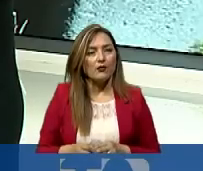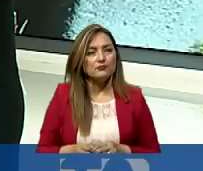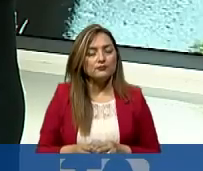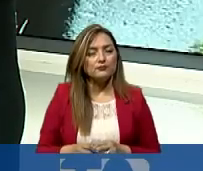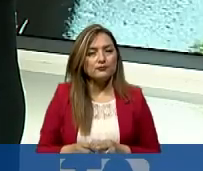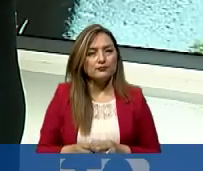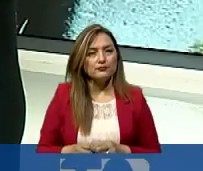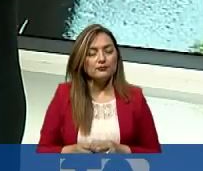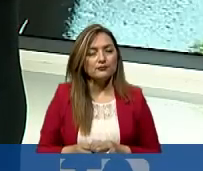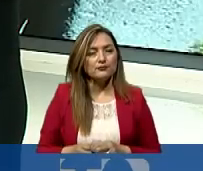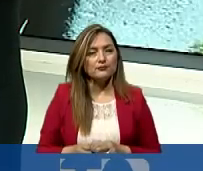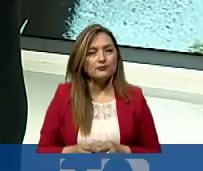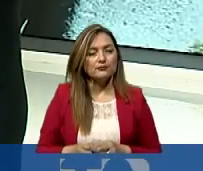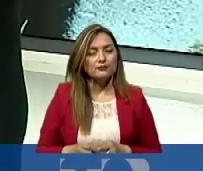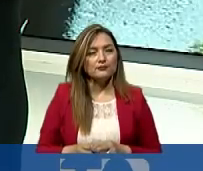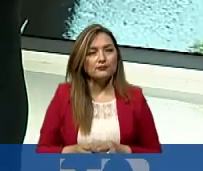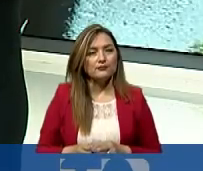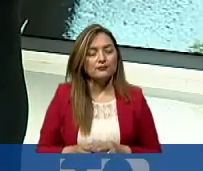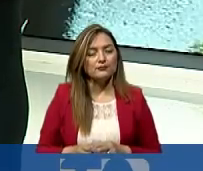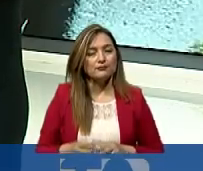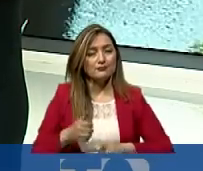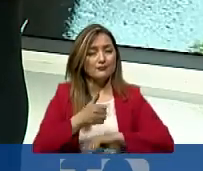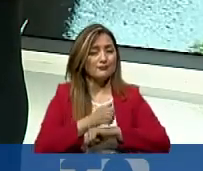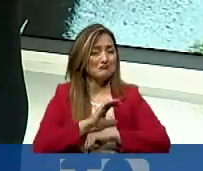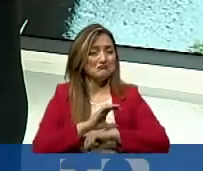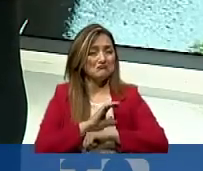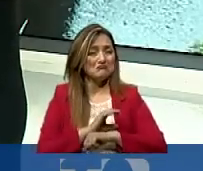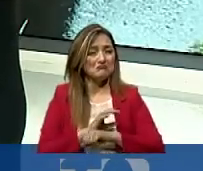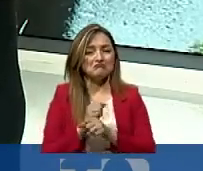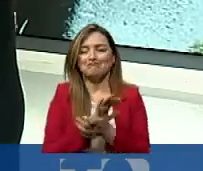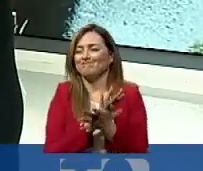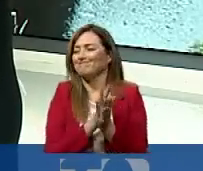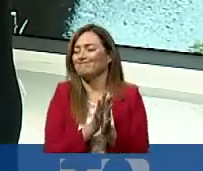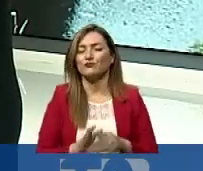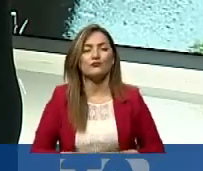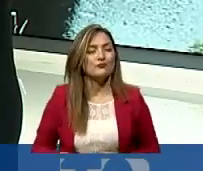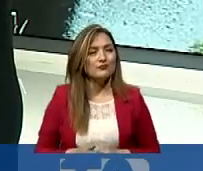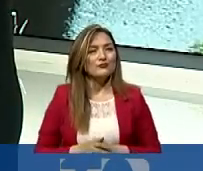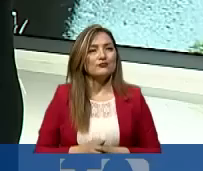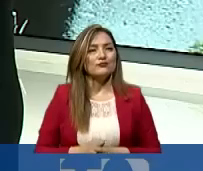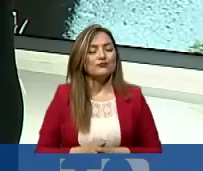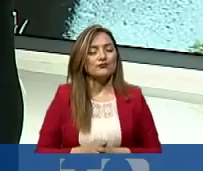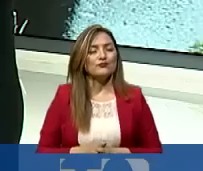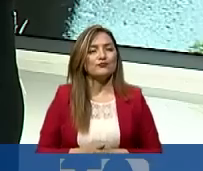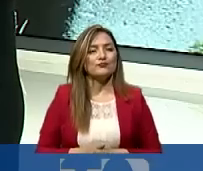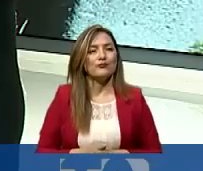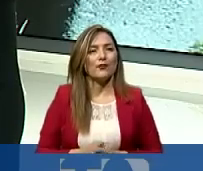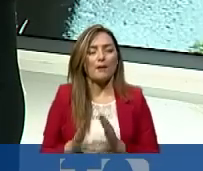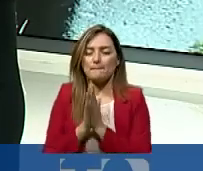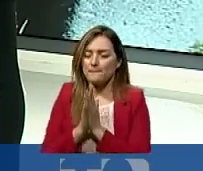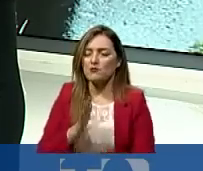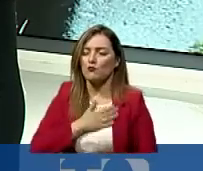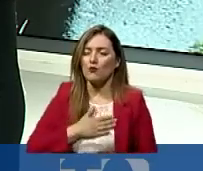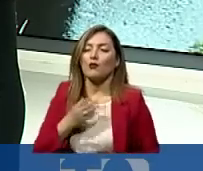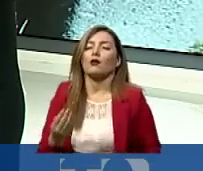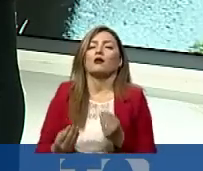de catastro y tantas cosas, pero nadie hace absolutamente nada. Lo que nosotros pedimos de la manera más comedida, ¿qué podemos